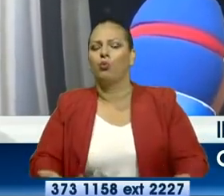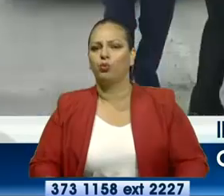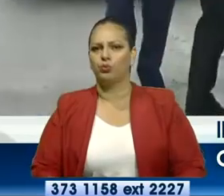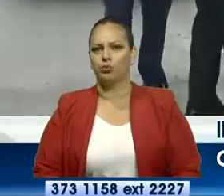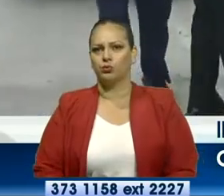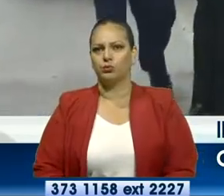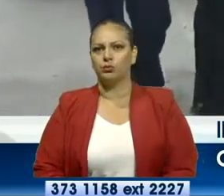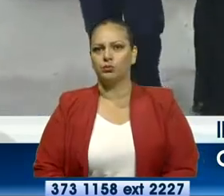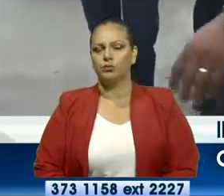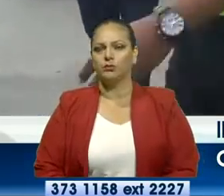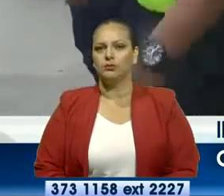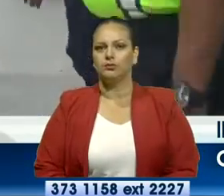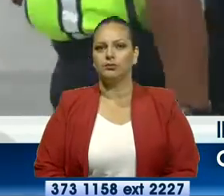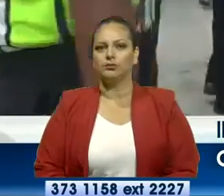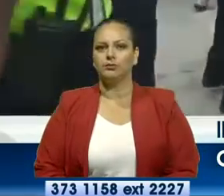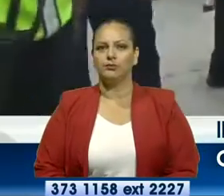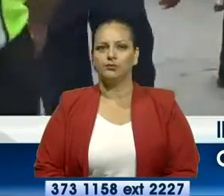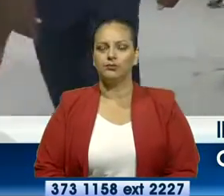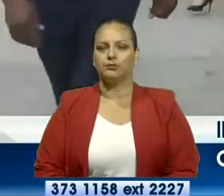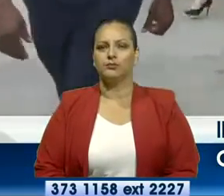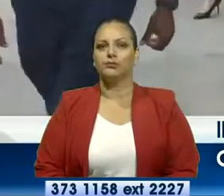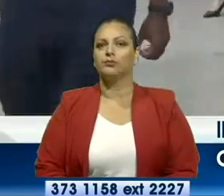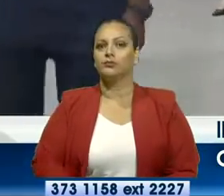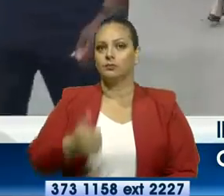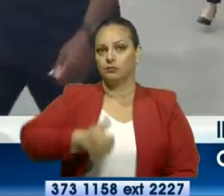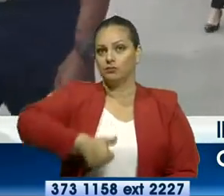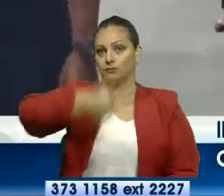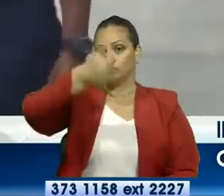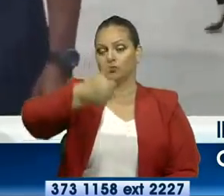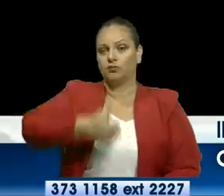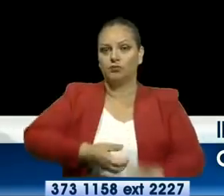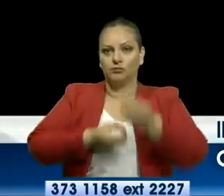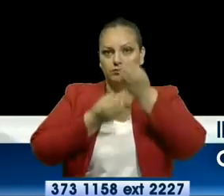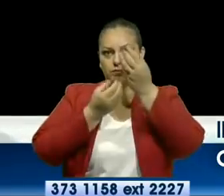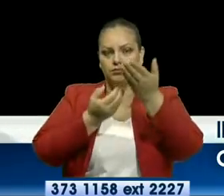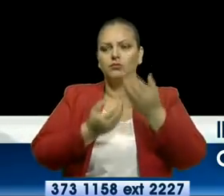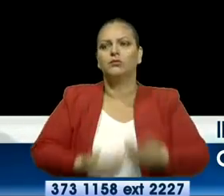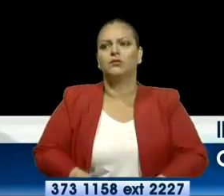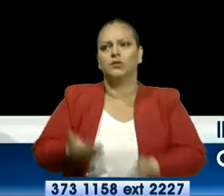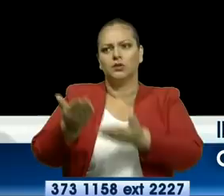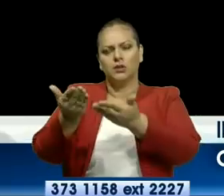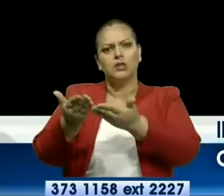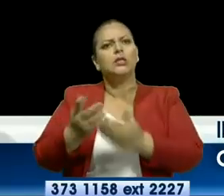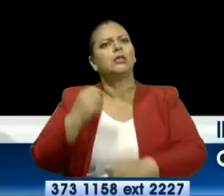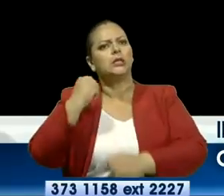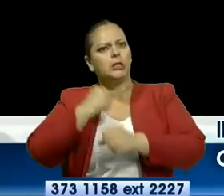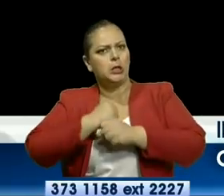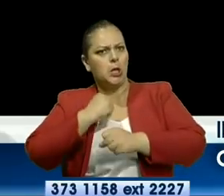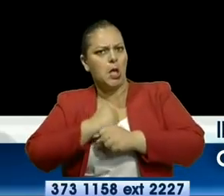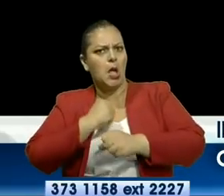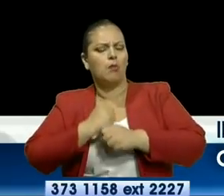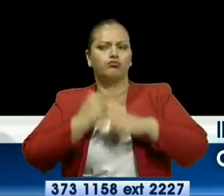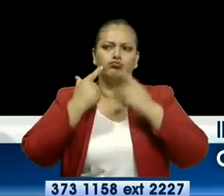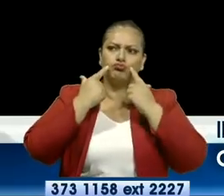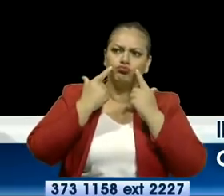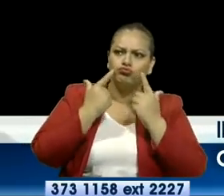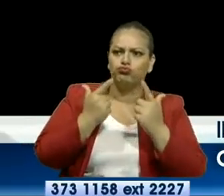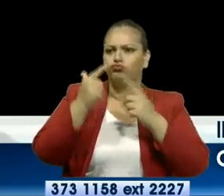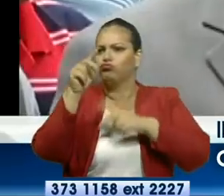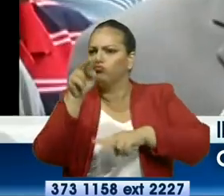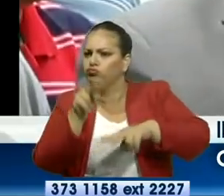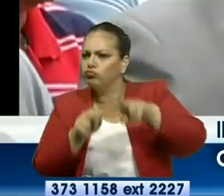irresponsables. Según información oficial, Jacobo Martínez participaba en un operativo de control en la